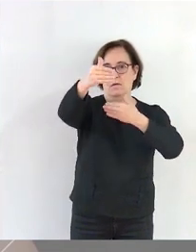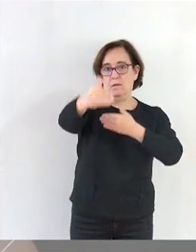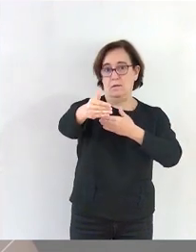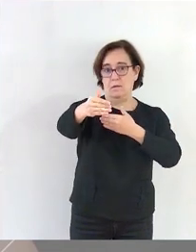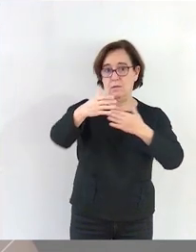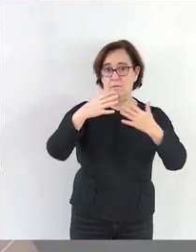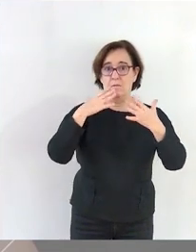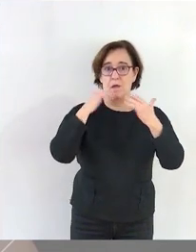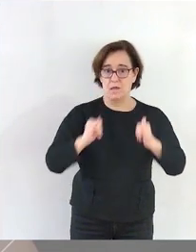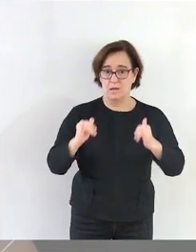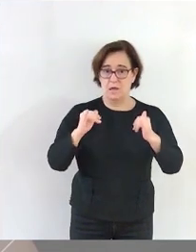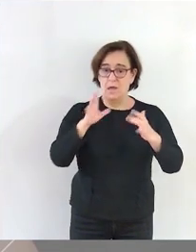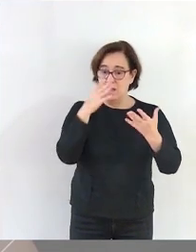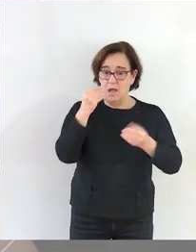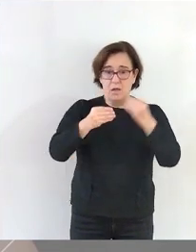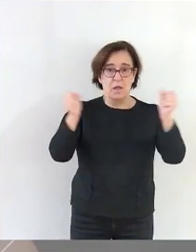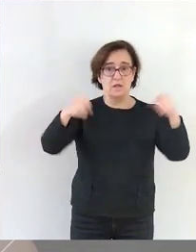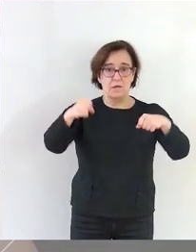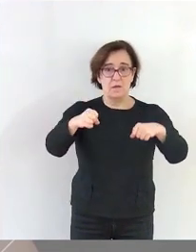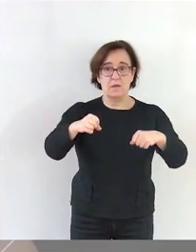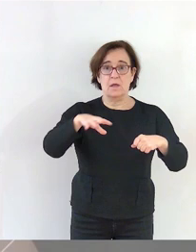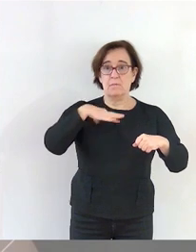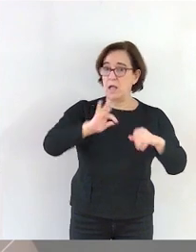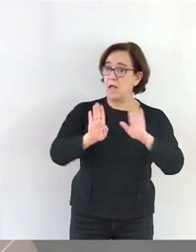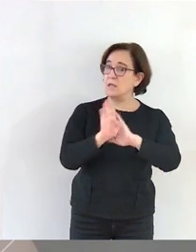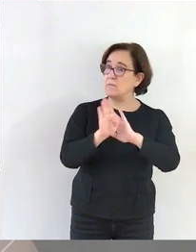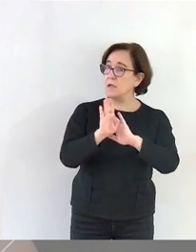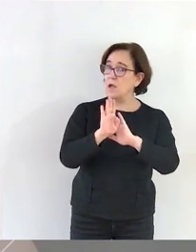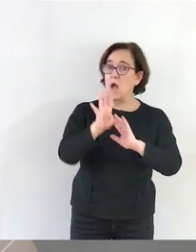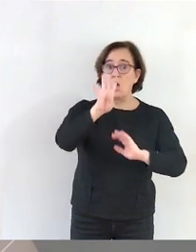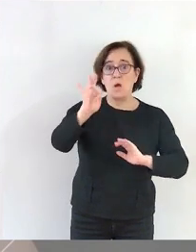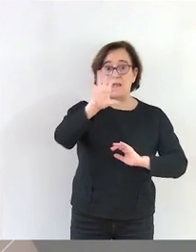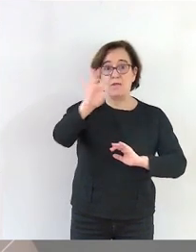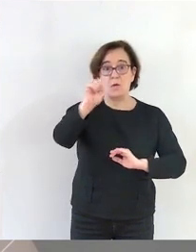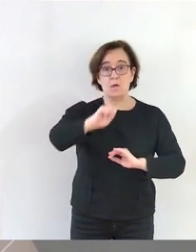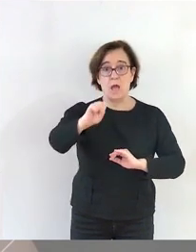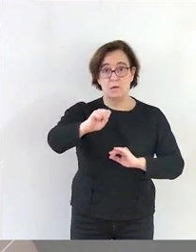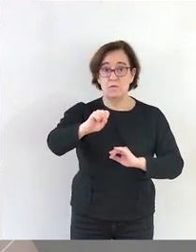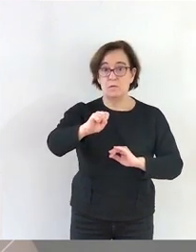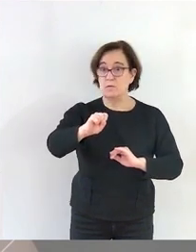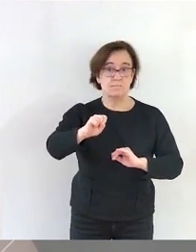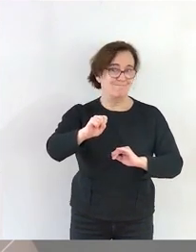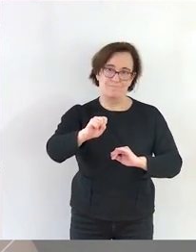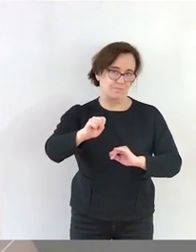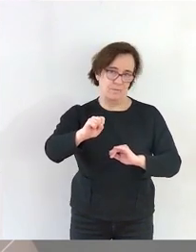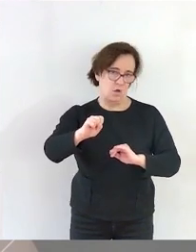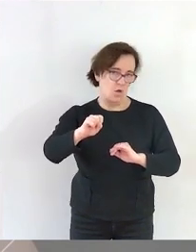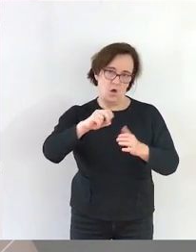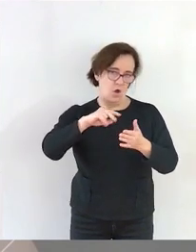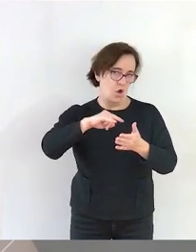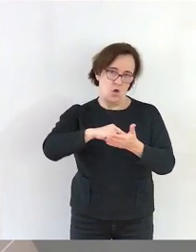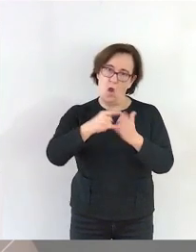entonces Claro si van a tomar decisiones de hoy que van a seguir operando durante 40 50 años desde luego no hay solución así es que